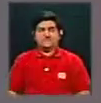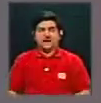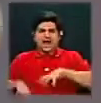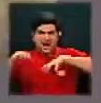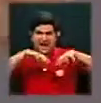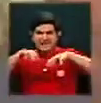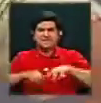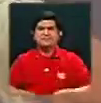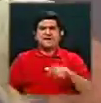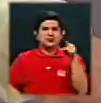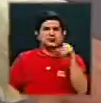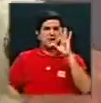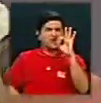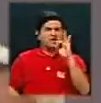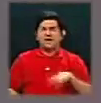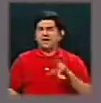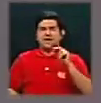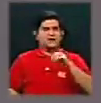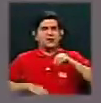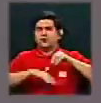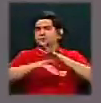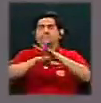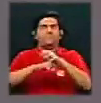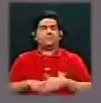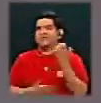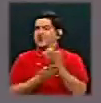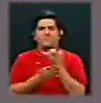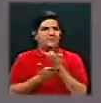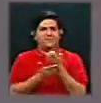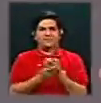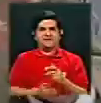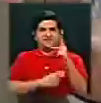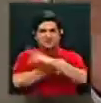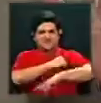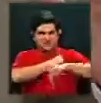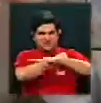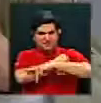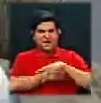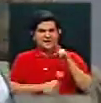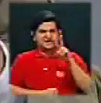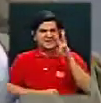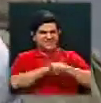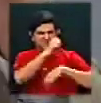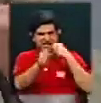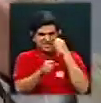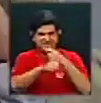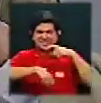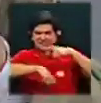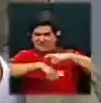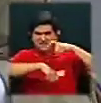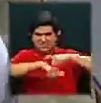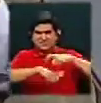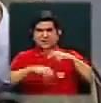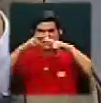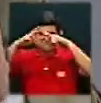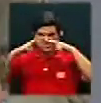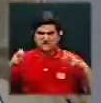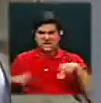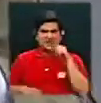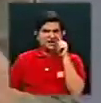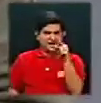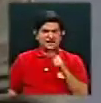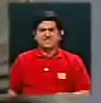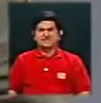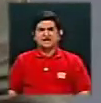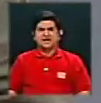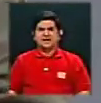dinamismo de zonas francas no se transmite al resto de la economía. Pero el país en esos 26 años, que es el periodo que analizamos